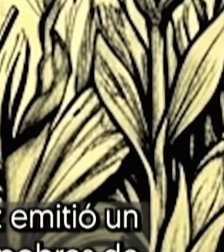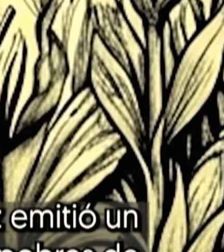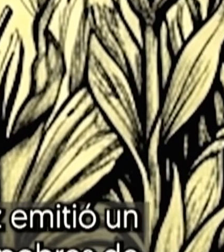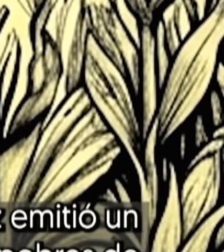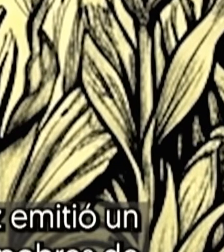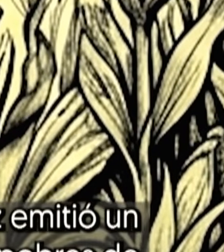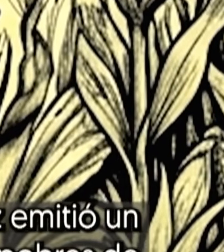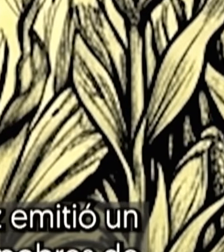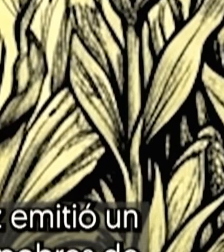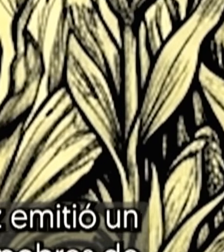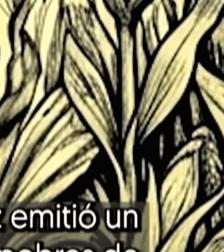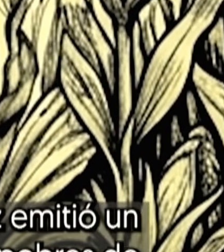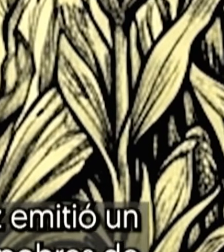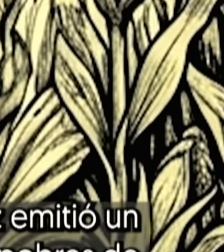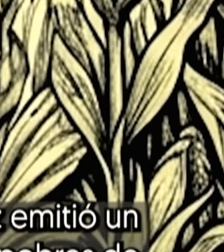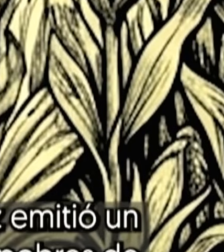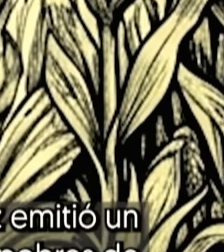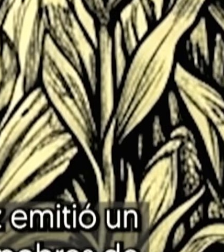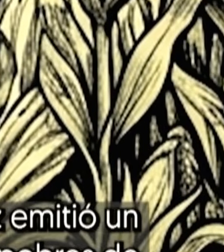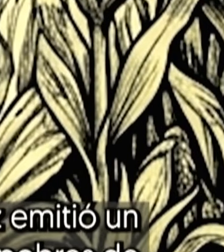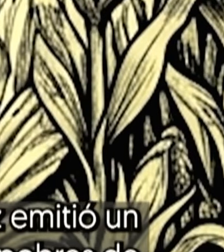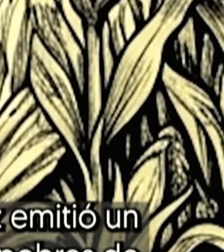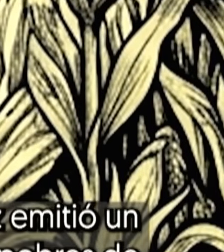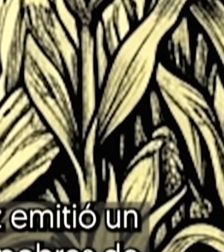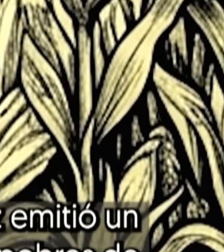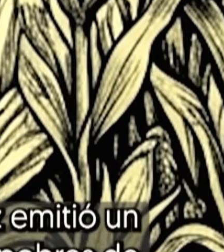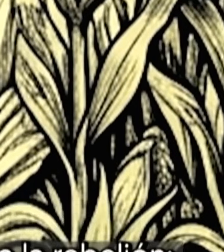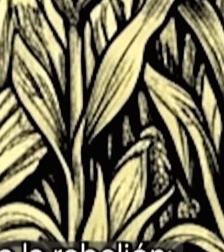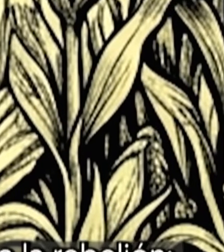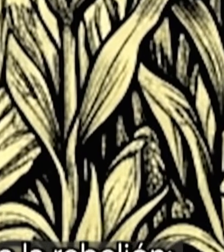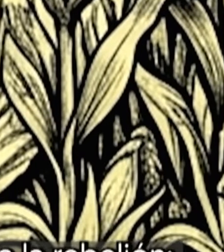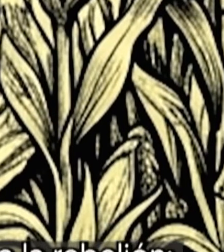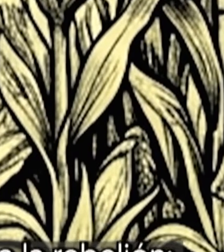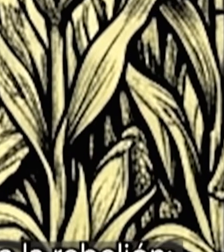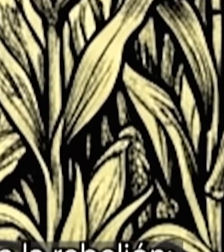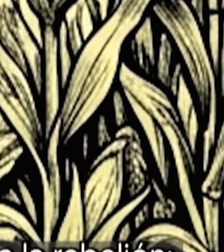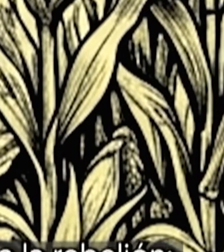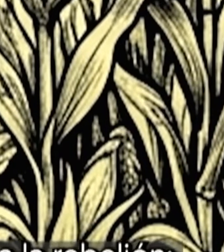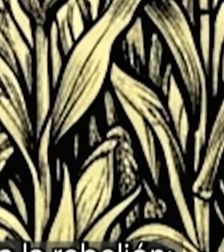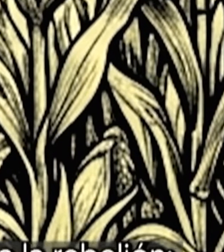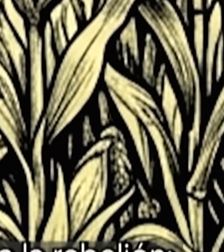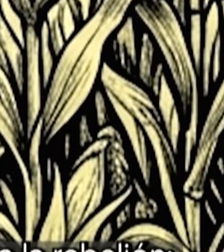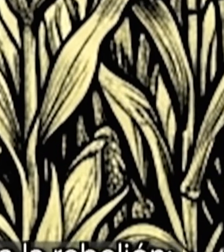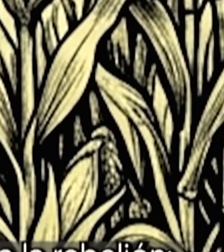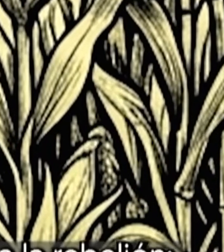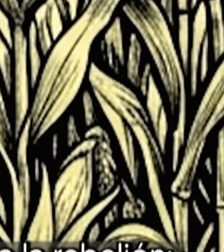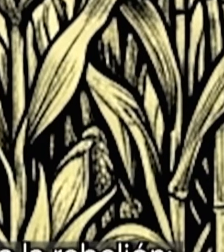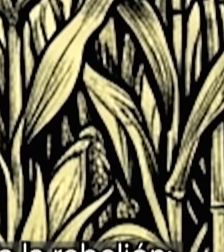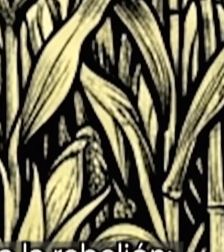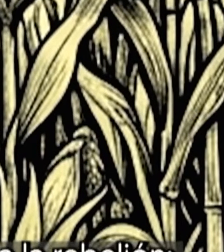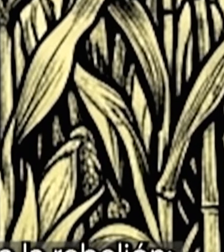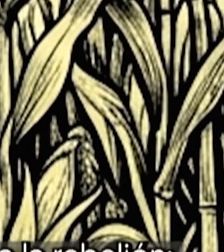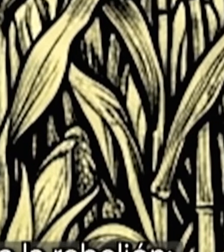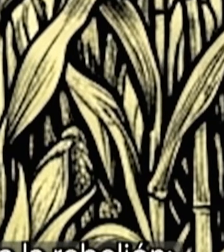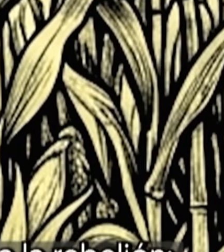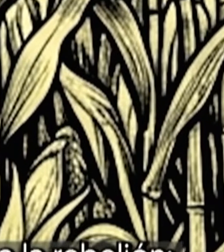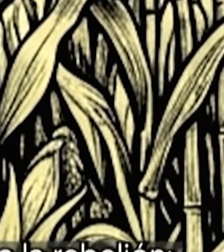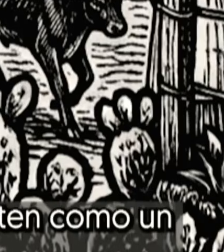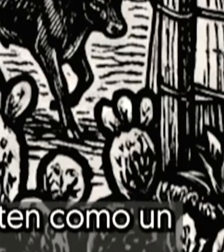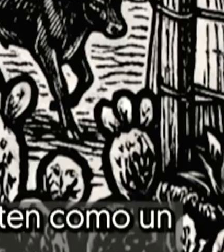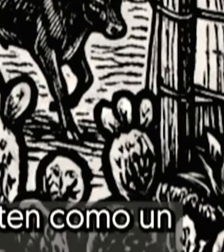López emitió un manifiesto dirigido a todos los oprimidos y pobres de México y del universo, donde hizo el llamado a la